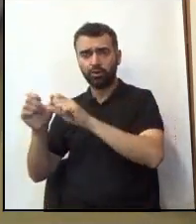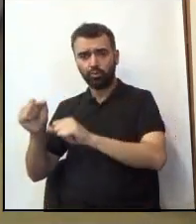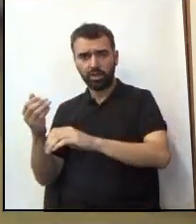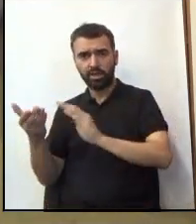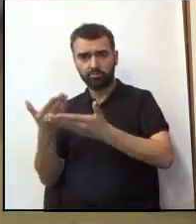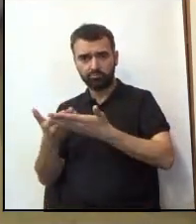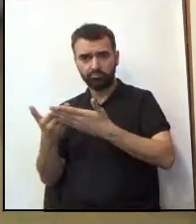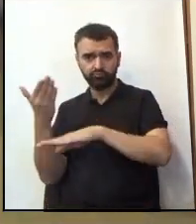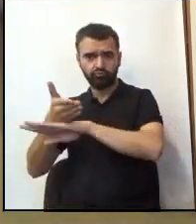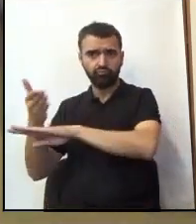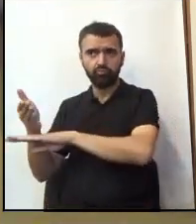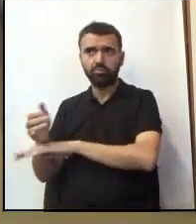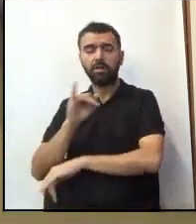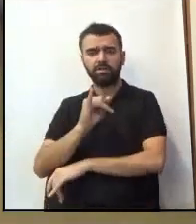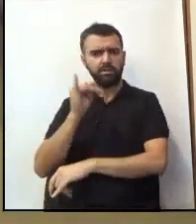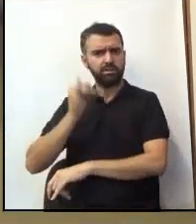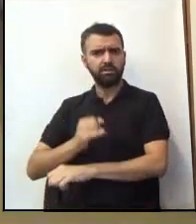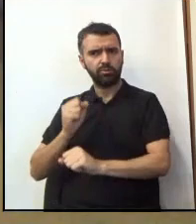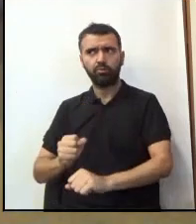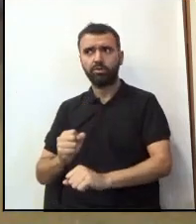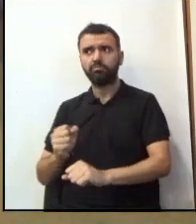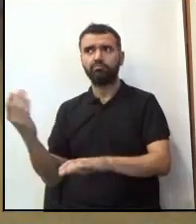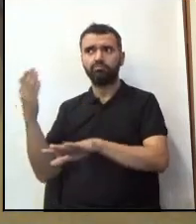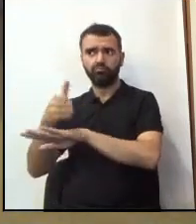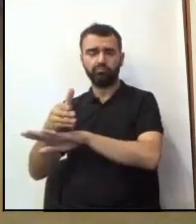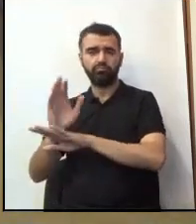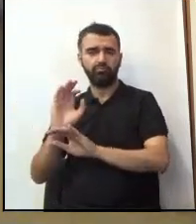Sí, siempre pueden asistir los vecinos al consejo.